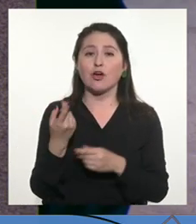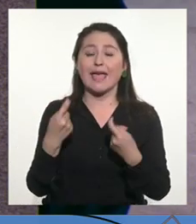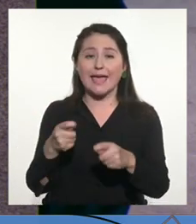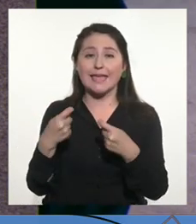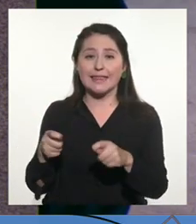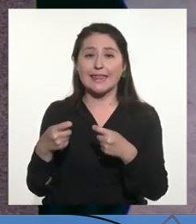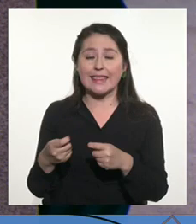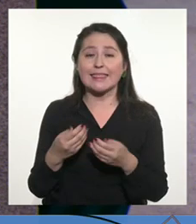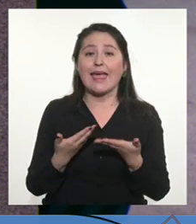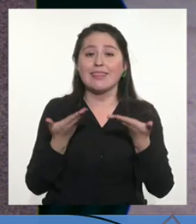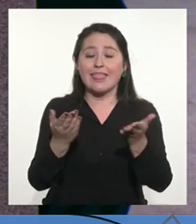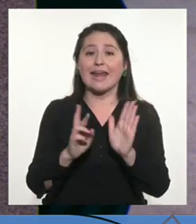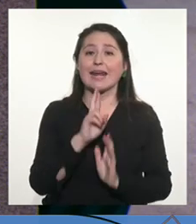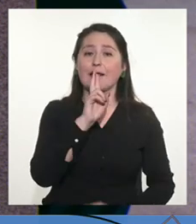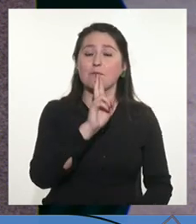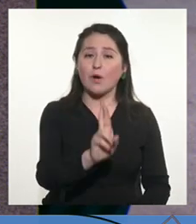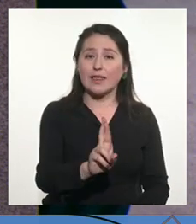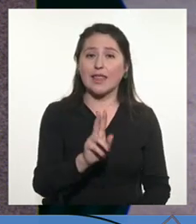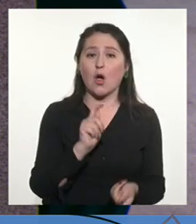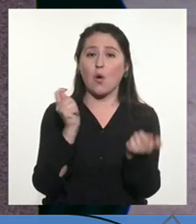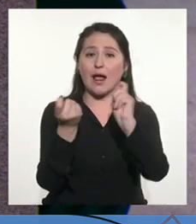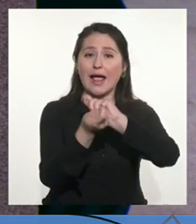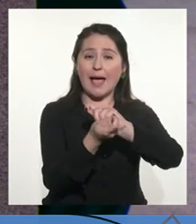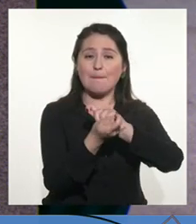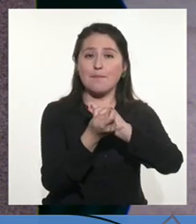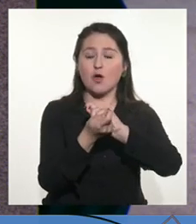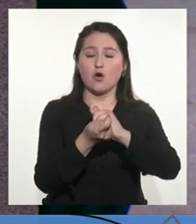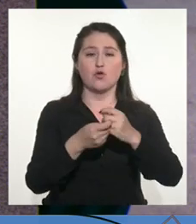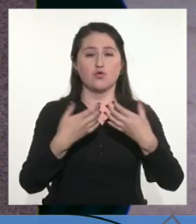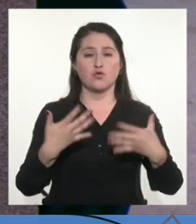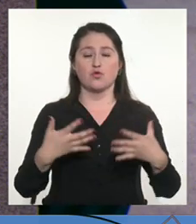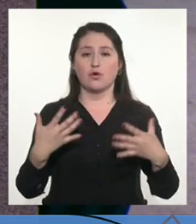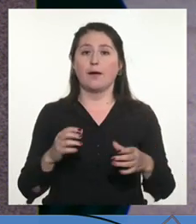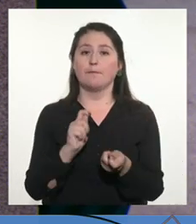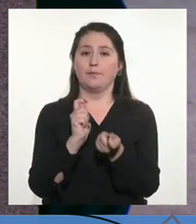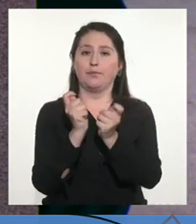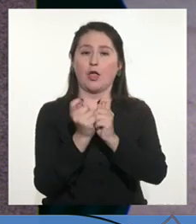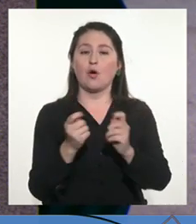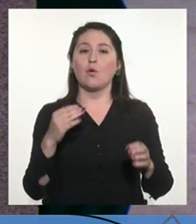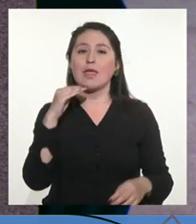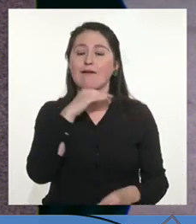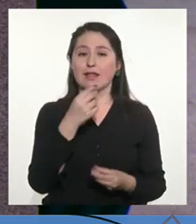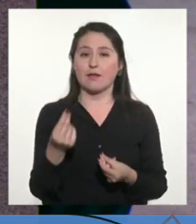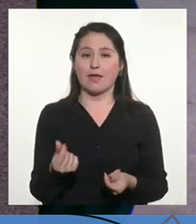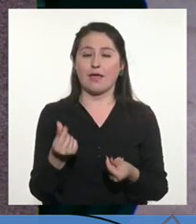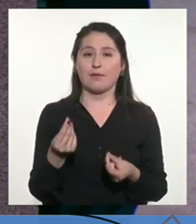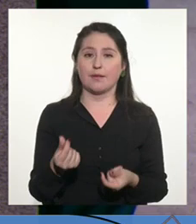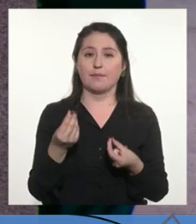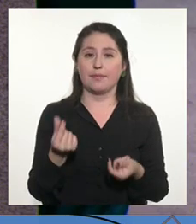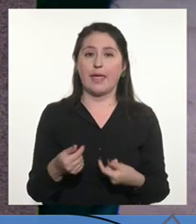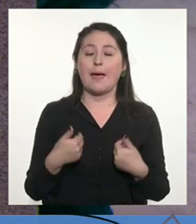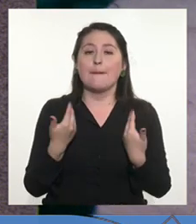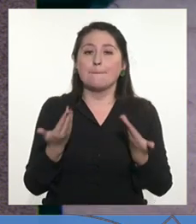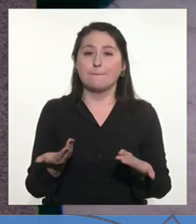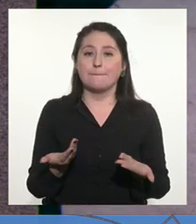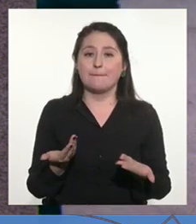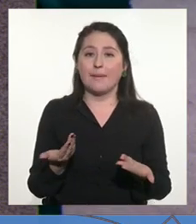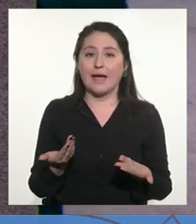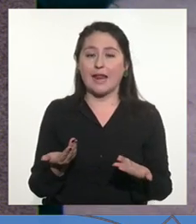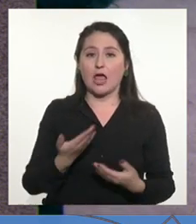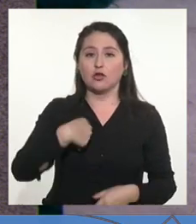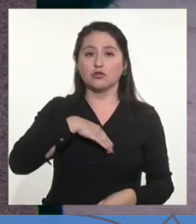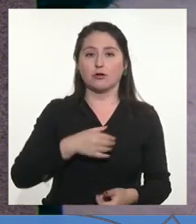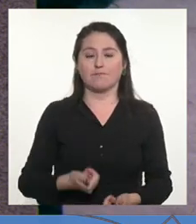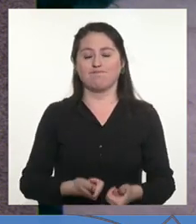dar respuesta a estos cambios que van a hacer una metamorfosis que van a hacer a una velocidad inaudita para que para auto derrotarlos